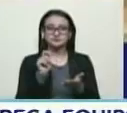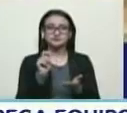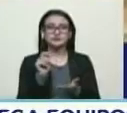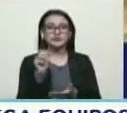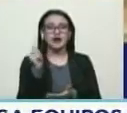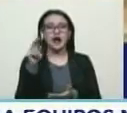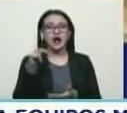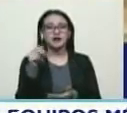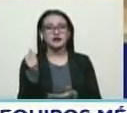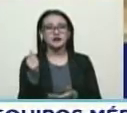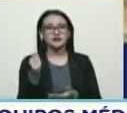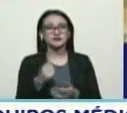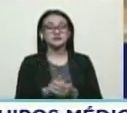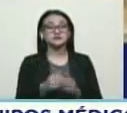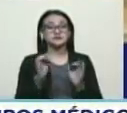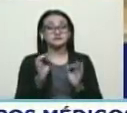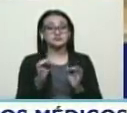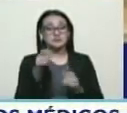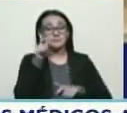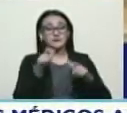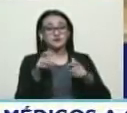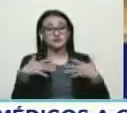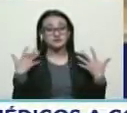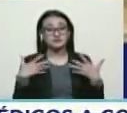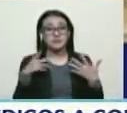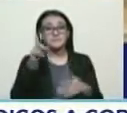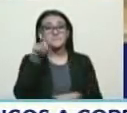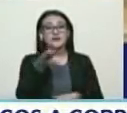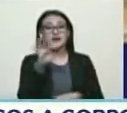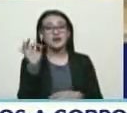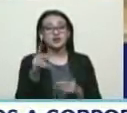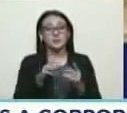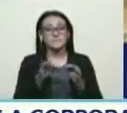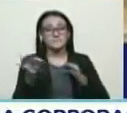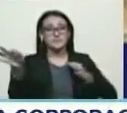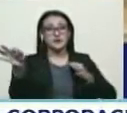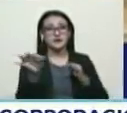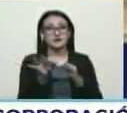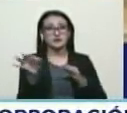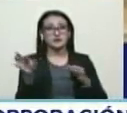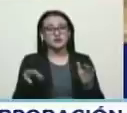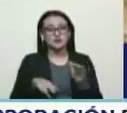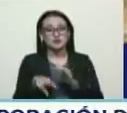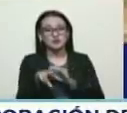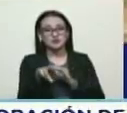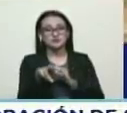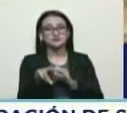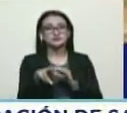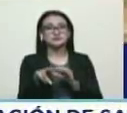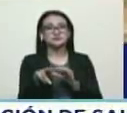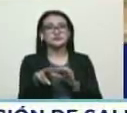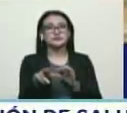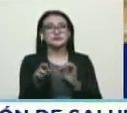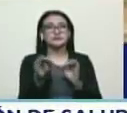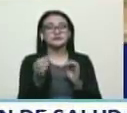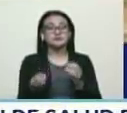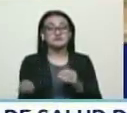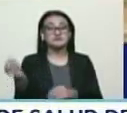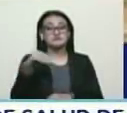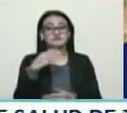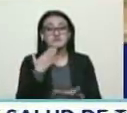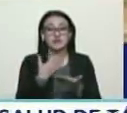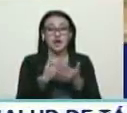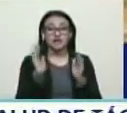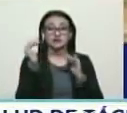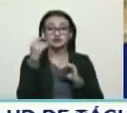Terán. Aseguró que el público disfrutó de 1.500 metros lineales de recorrido ferial y precisó el incremento en atención